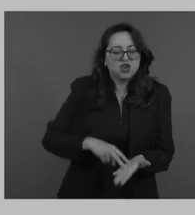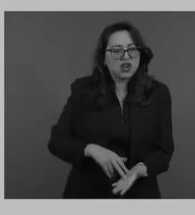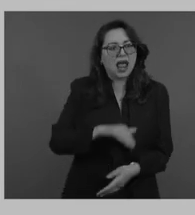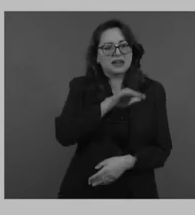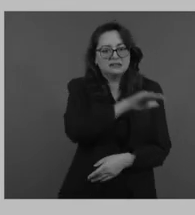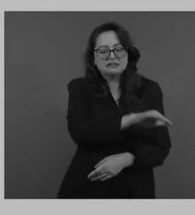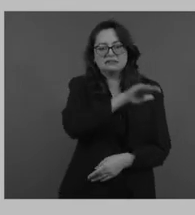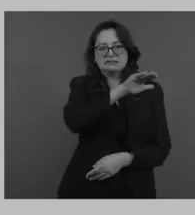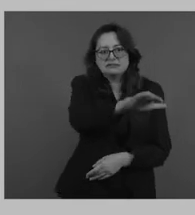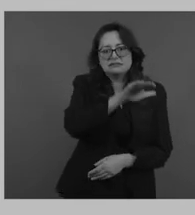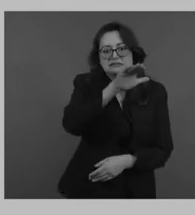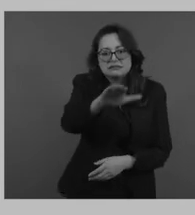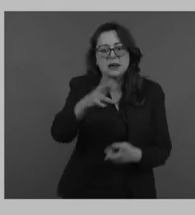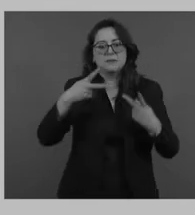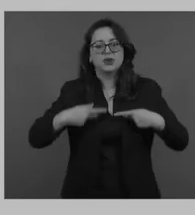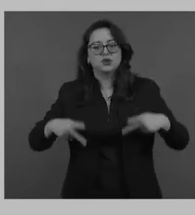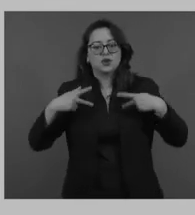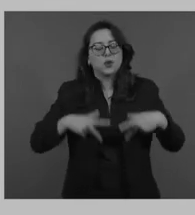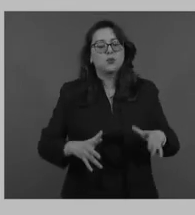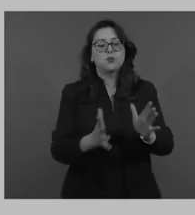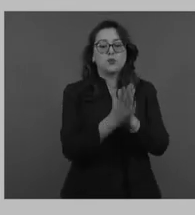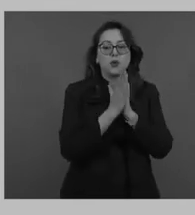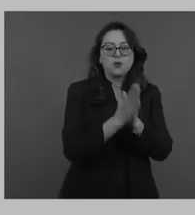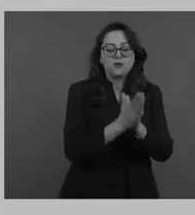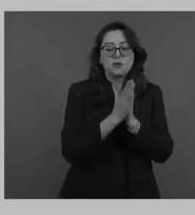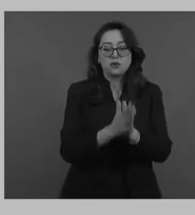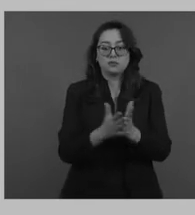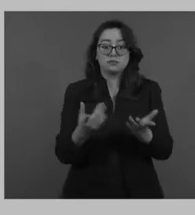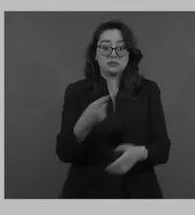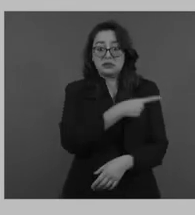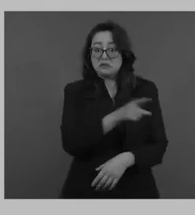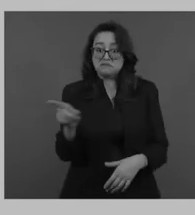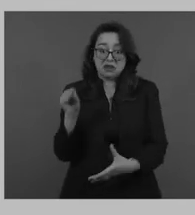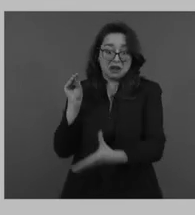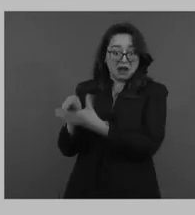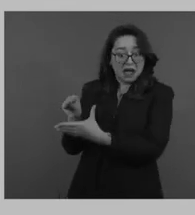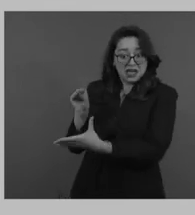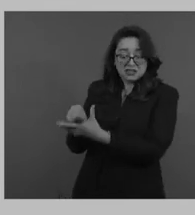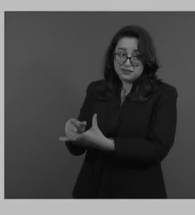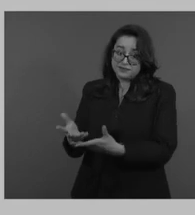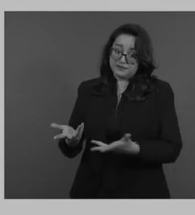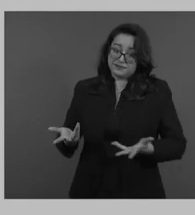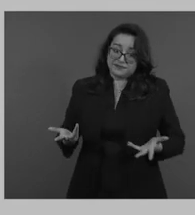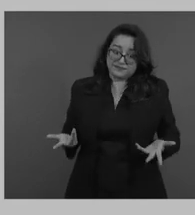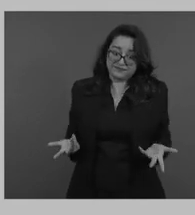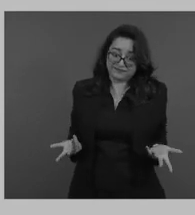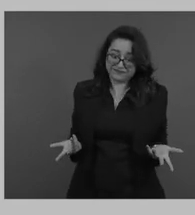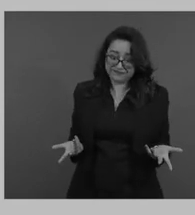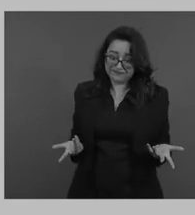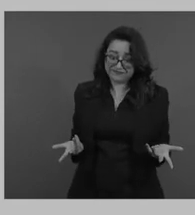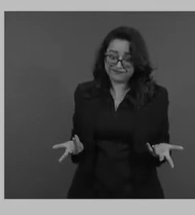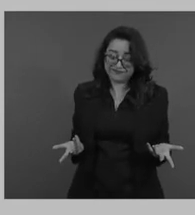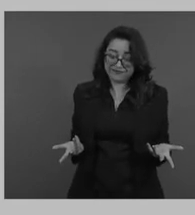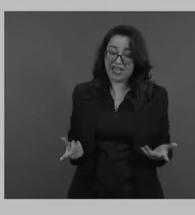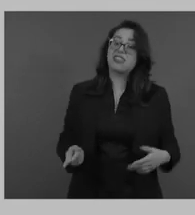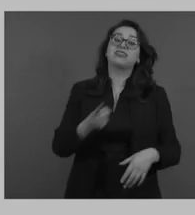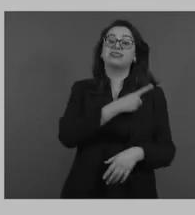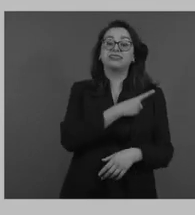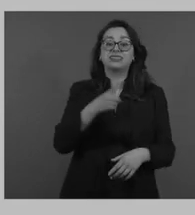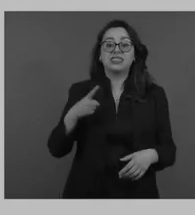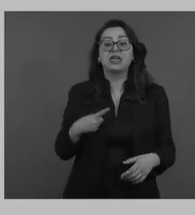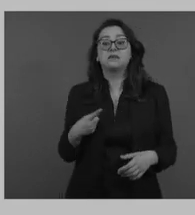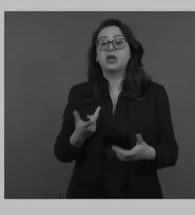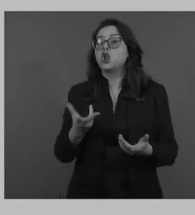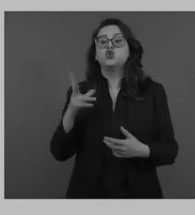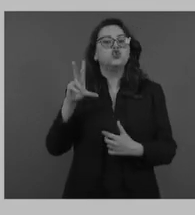tomando las medidas preventivas, pero también ellos tendrán que hacernos caso porque este no es